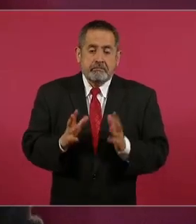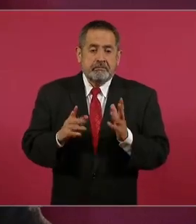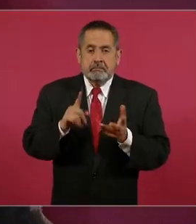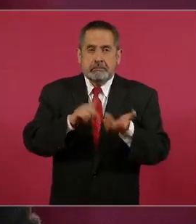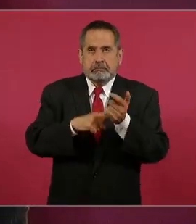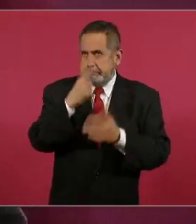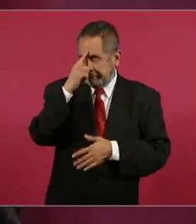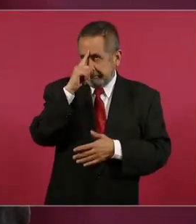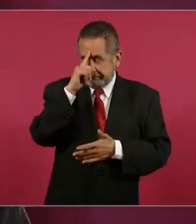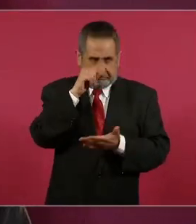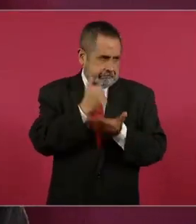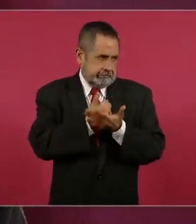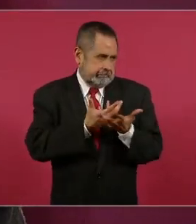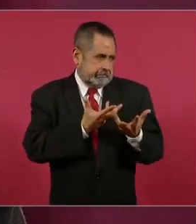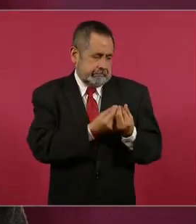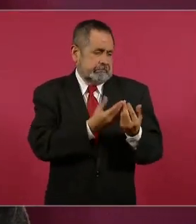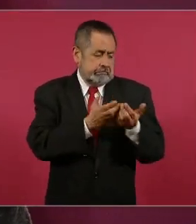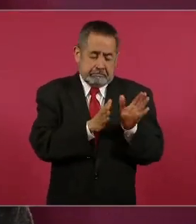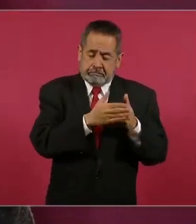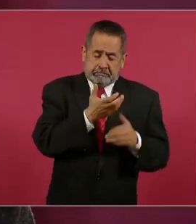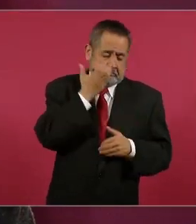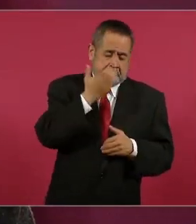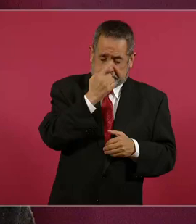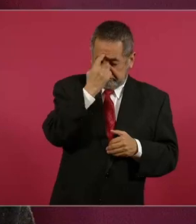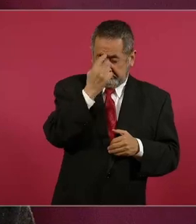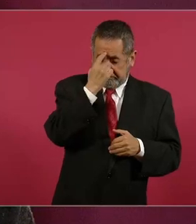fanático conservador.